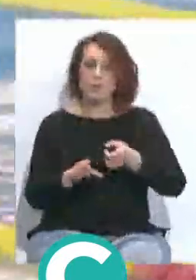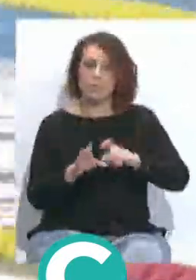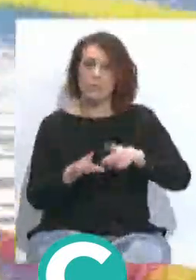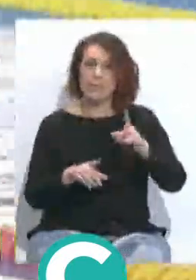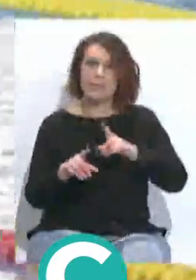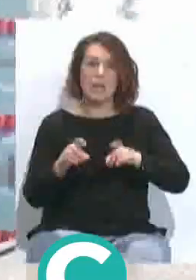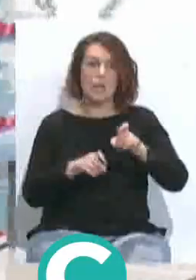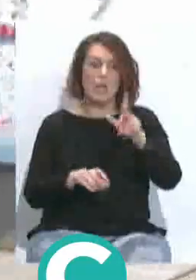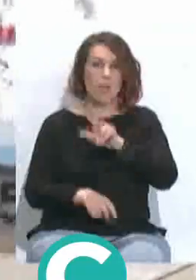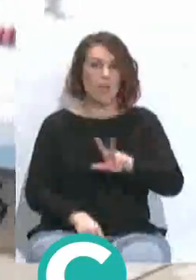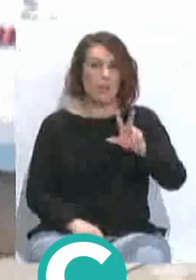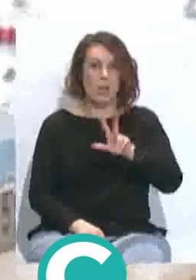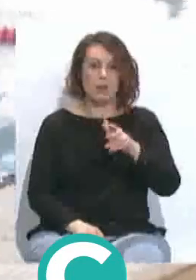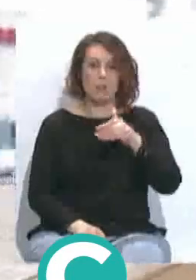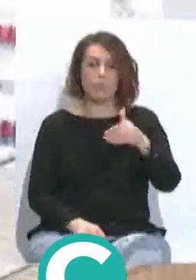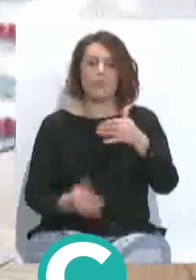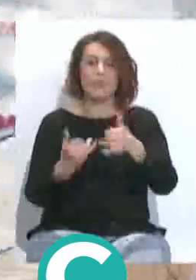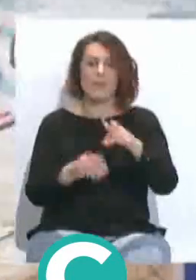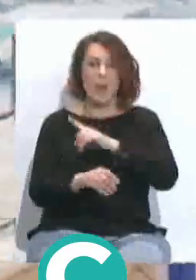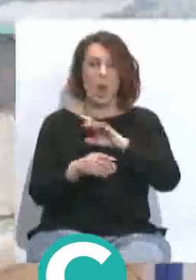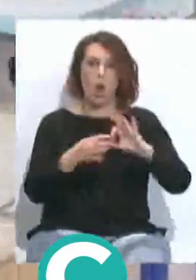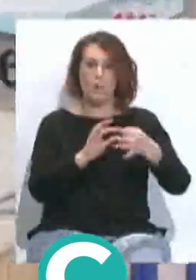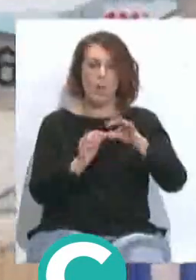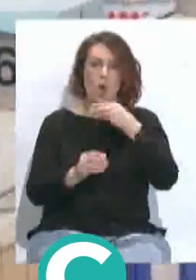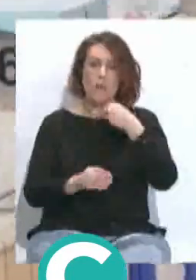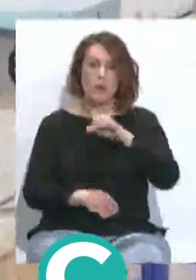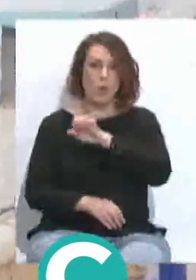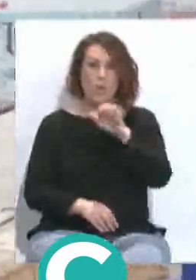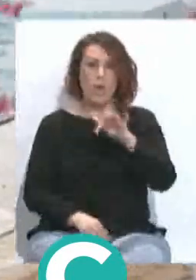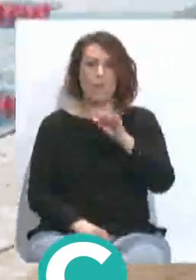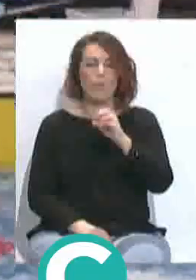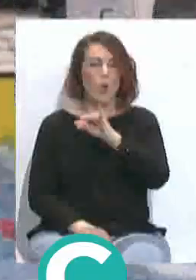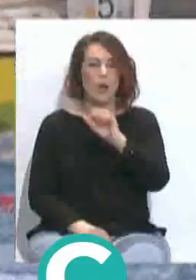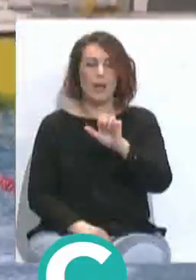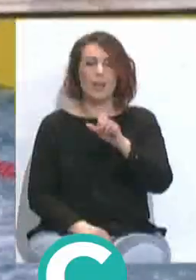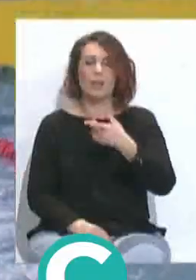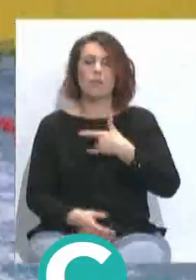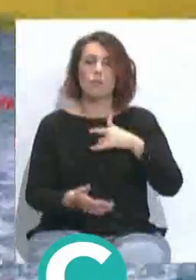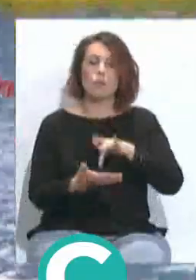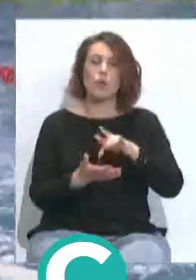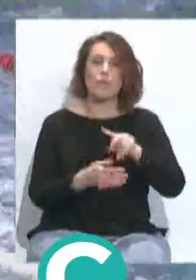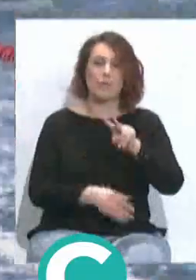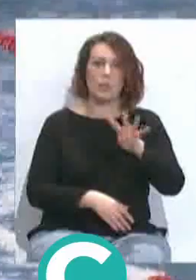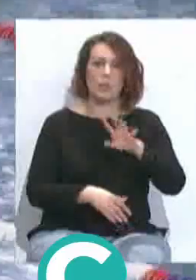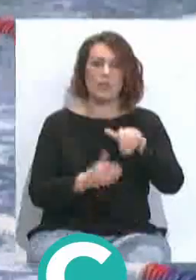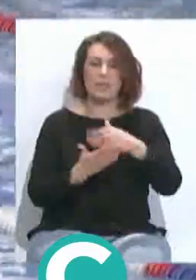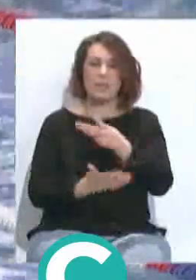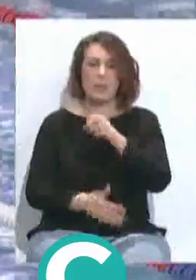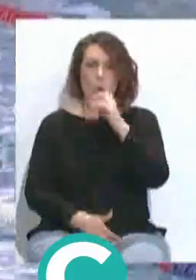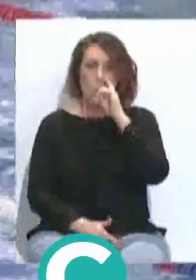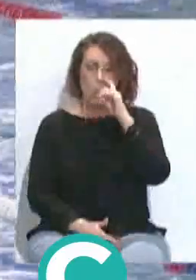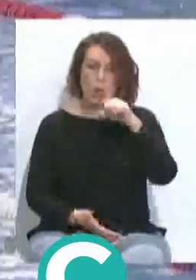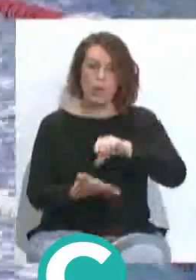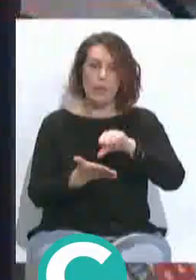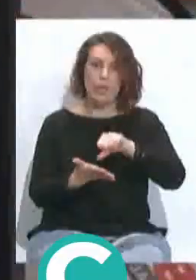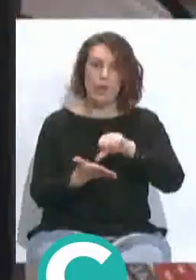la selección nacional que disputará el Festival Olímpico de la Juventud Europea FOGE, que se va a celebrar del 24 al 30 de junio en